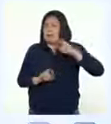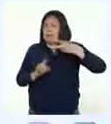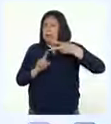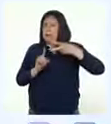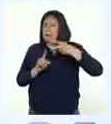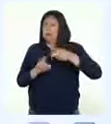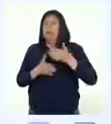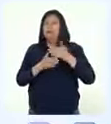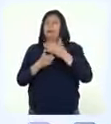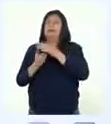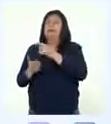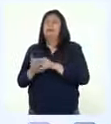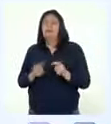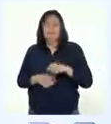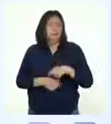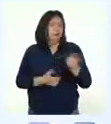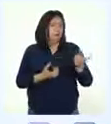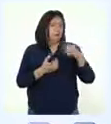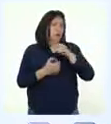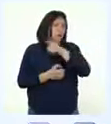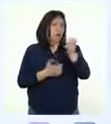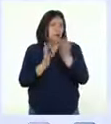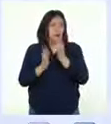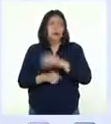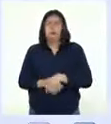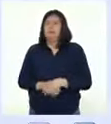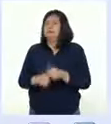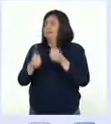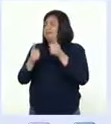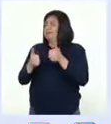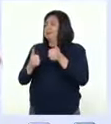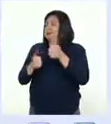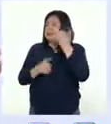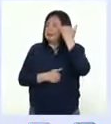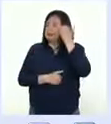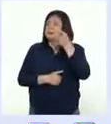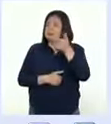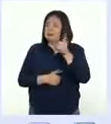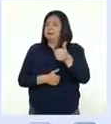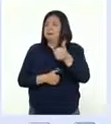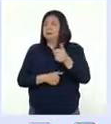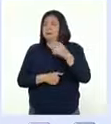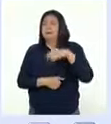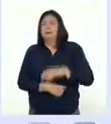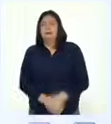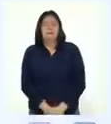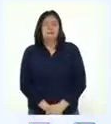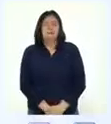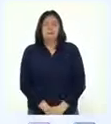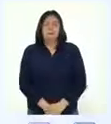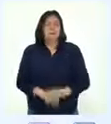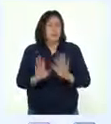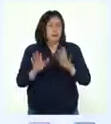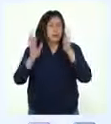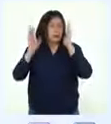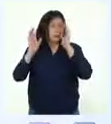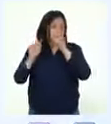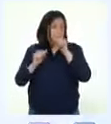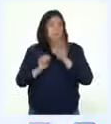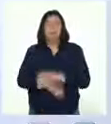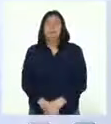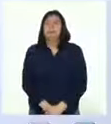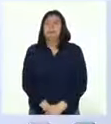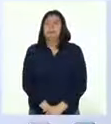segundo paso compartimos las participaciones de sus estudiantes? Es una muy buena idea, Patty. Vamos a escucharlos